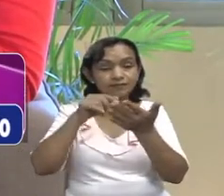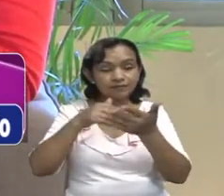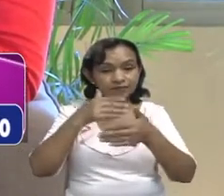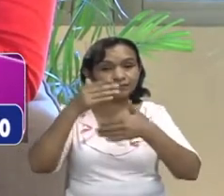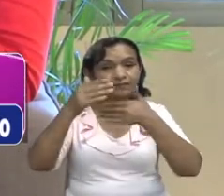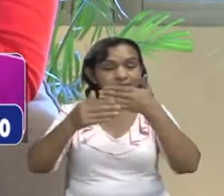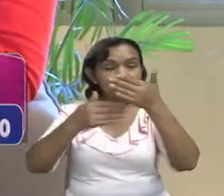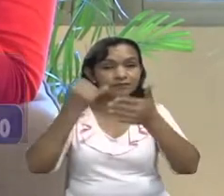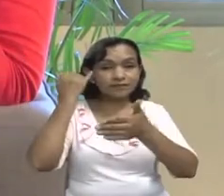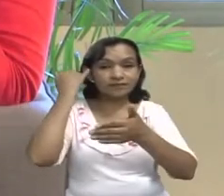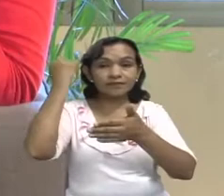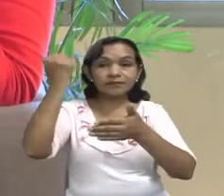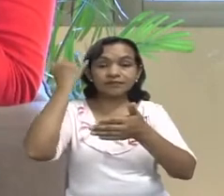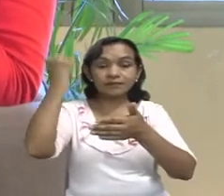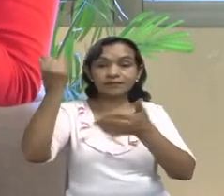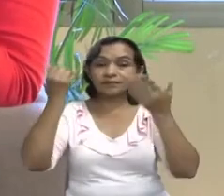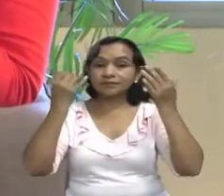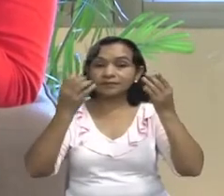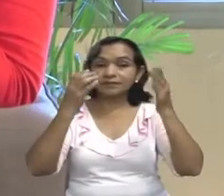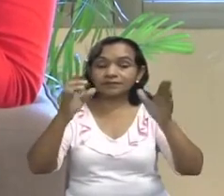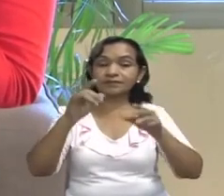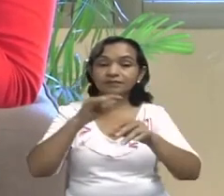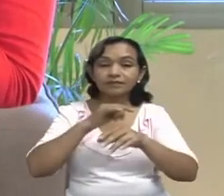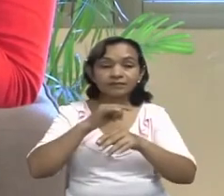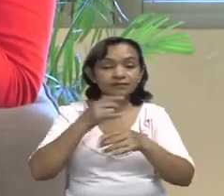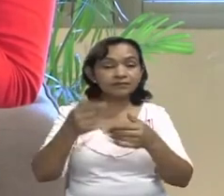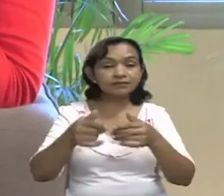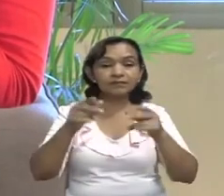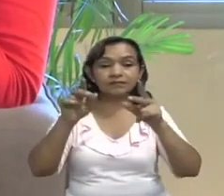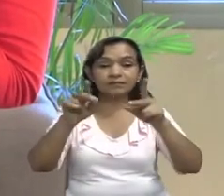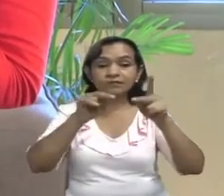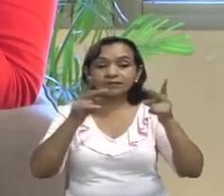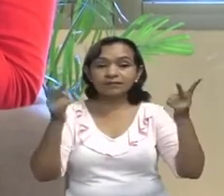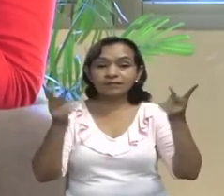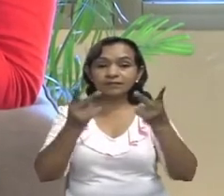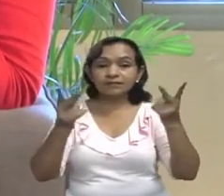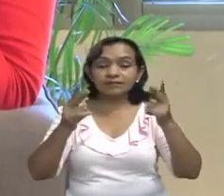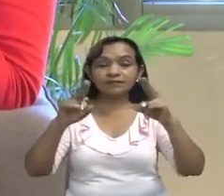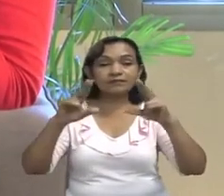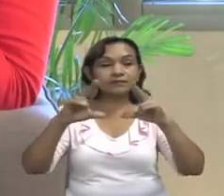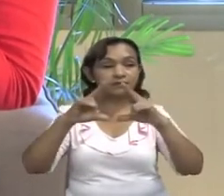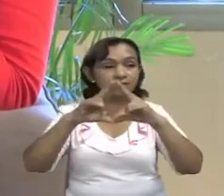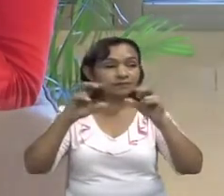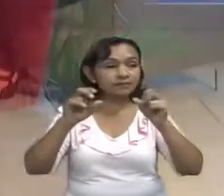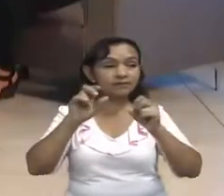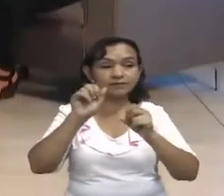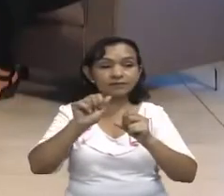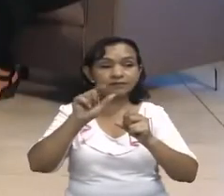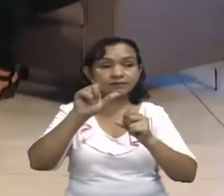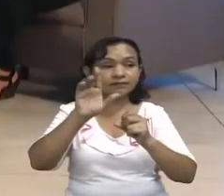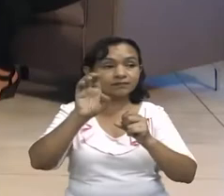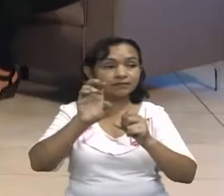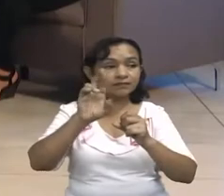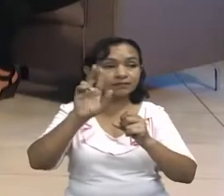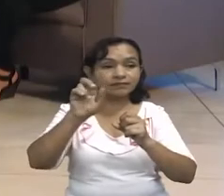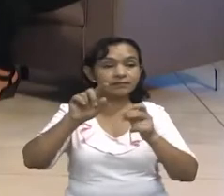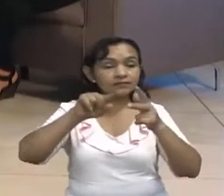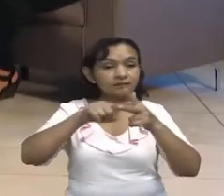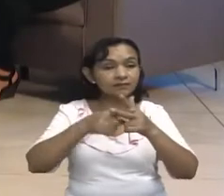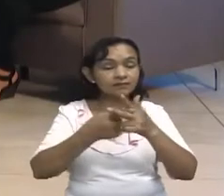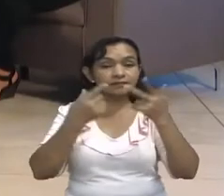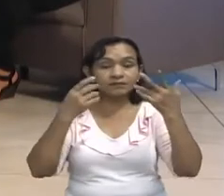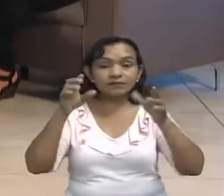de reinvención y de buscar cómo acercarnos a la ciudadanía, mientras estaba don Alberto, recuerdo que iniciamos a hacer algunos